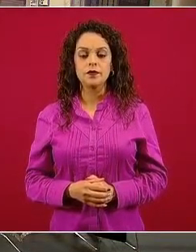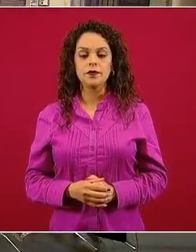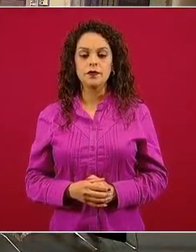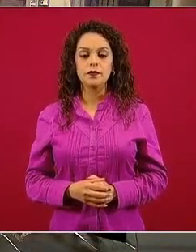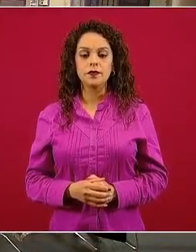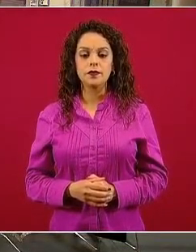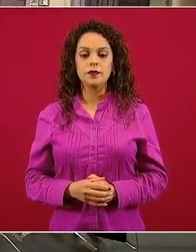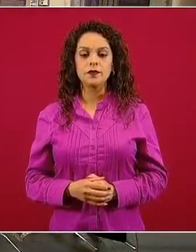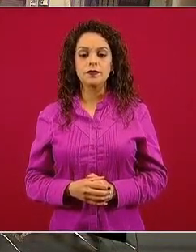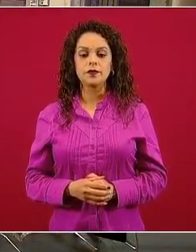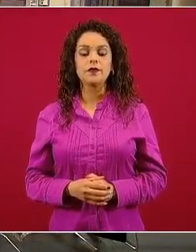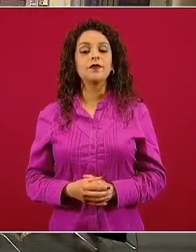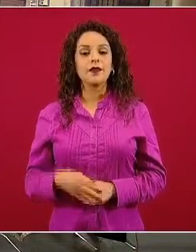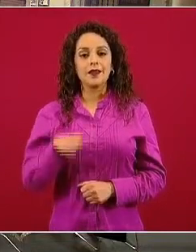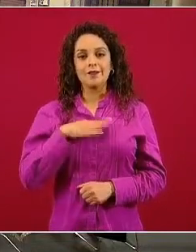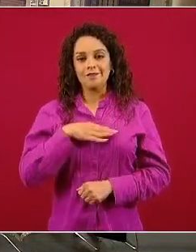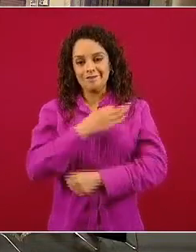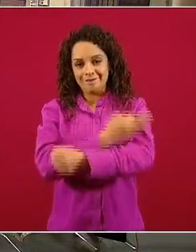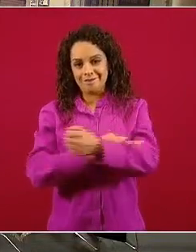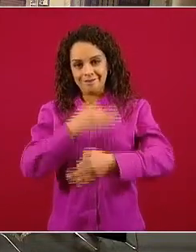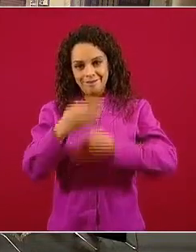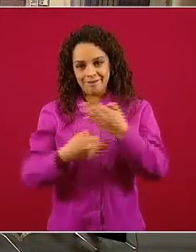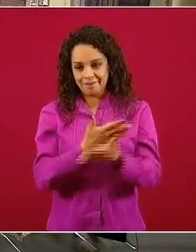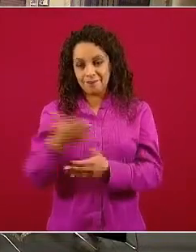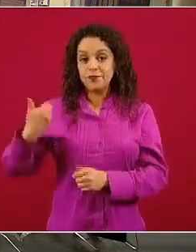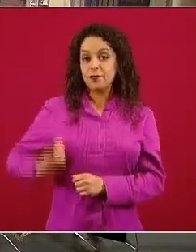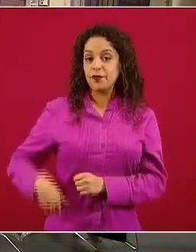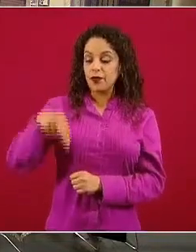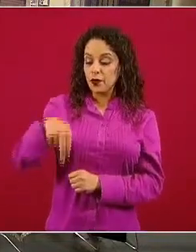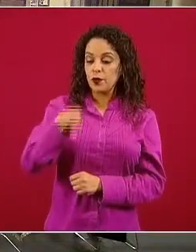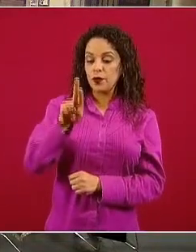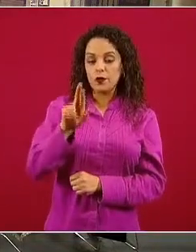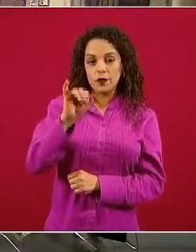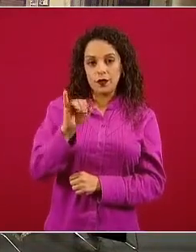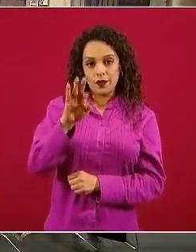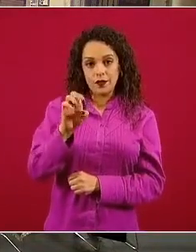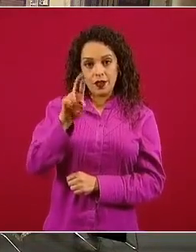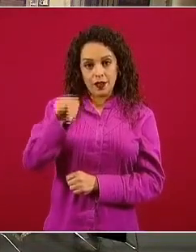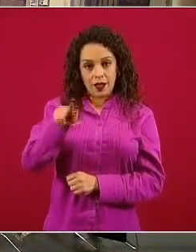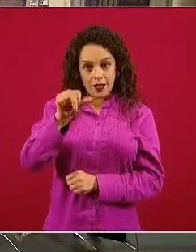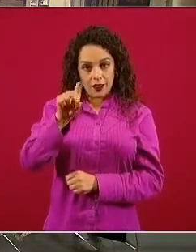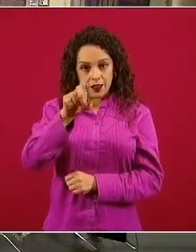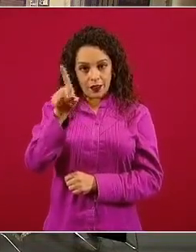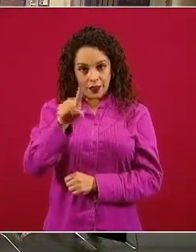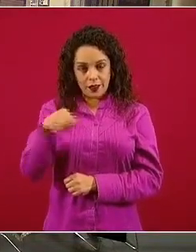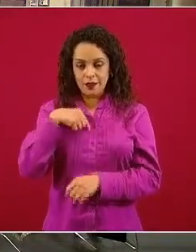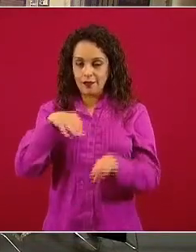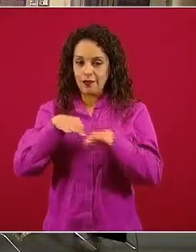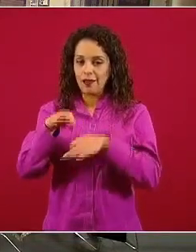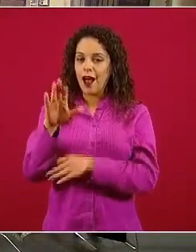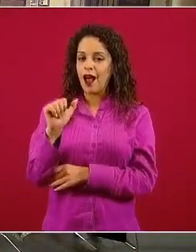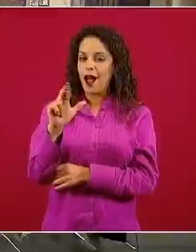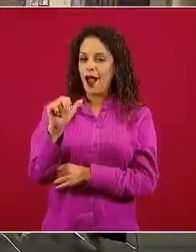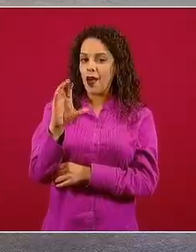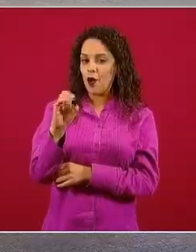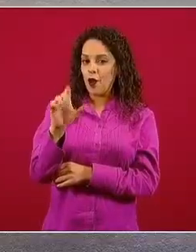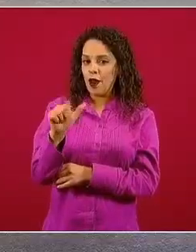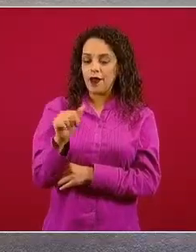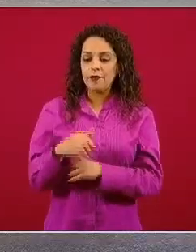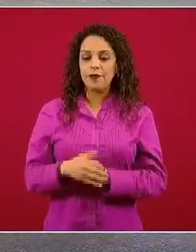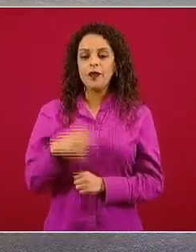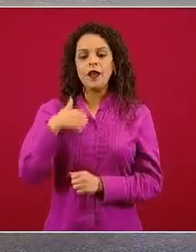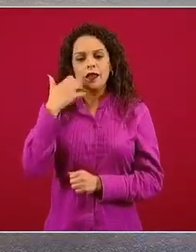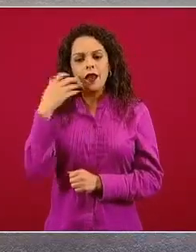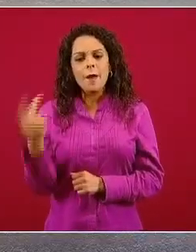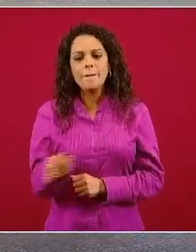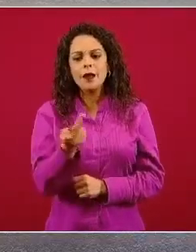Sí, buenas tardes a todos y a todas. Soy Nuri Fernández de La Caracola y la pregunta sería